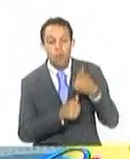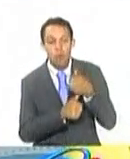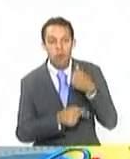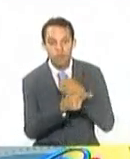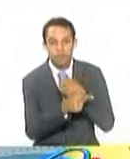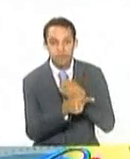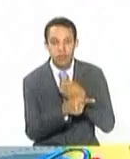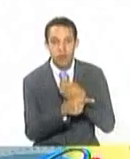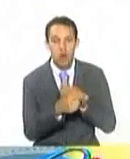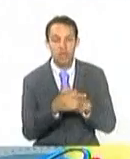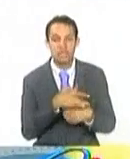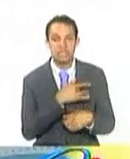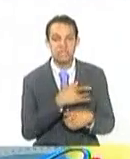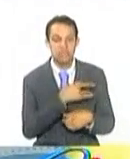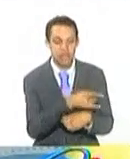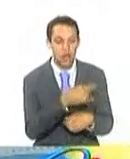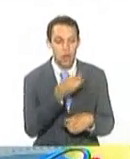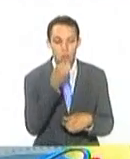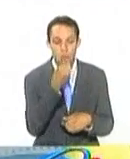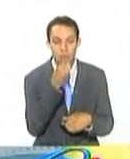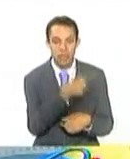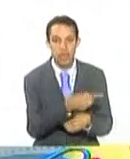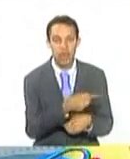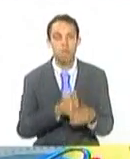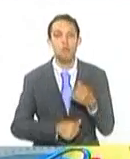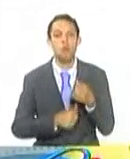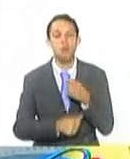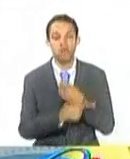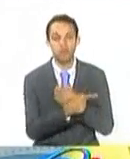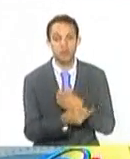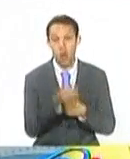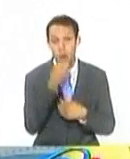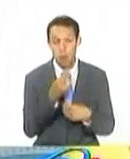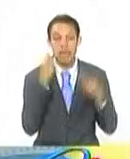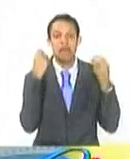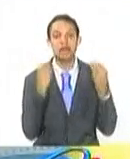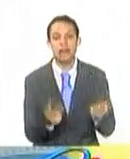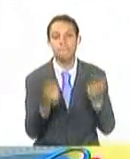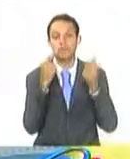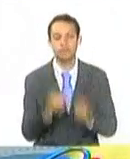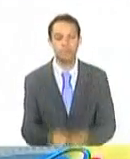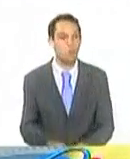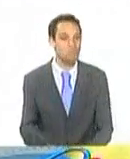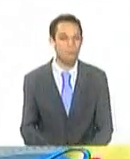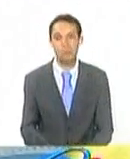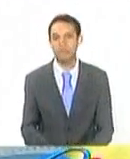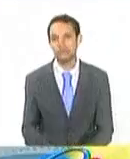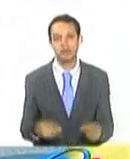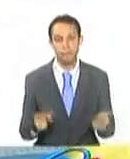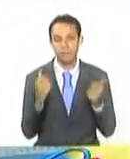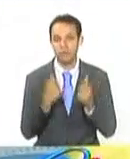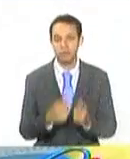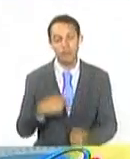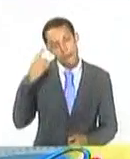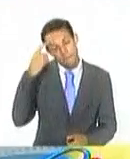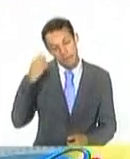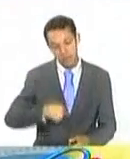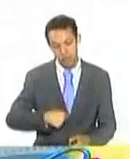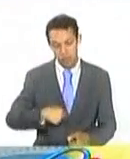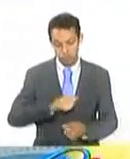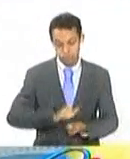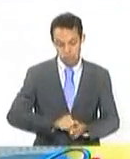de la buena comida en la materia fecal porque la gente concluyó que el estómago tiene dientes